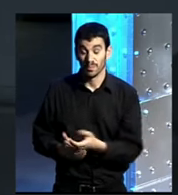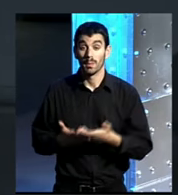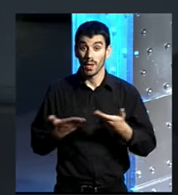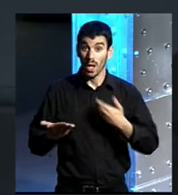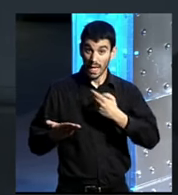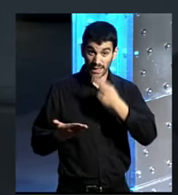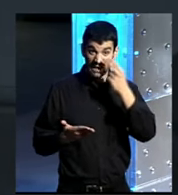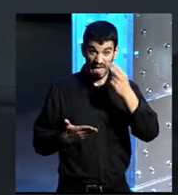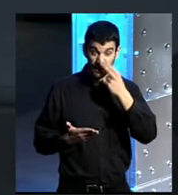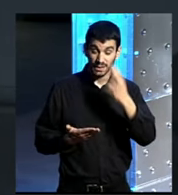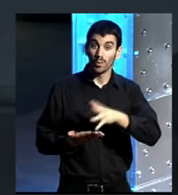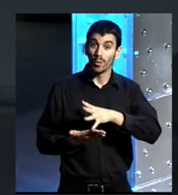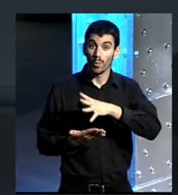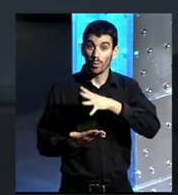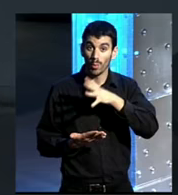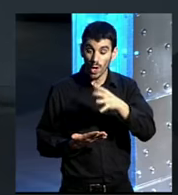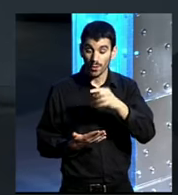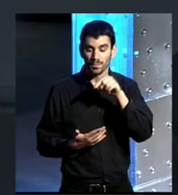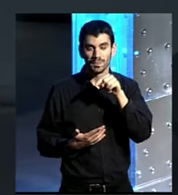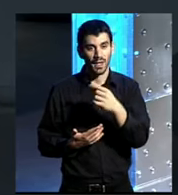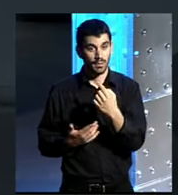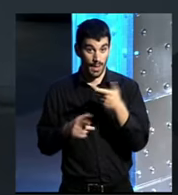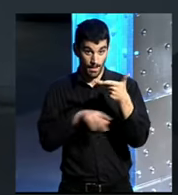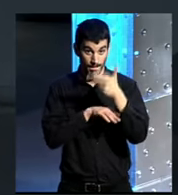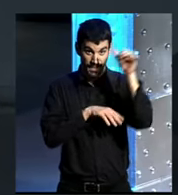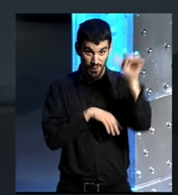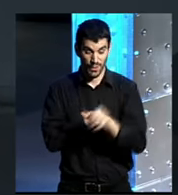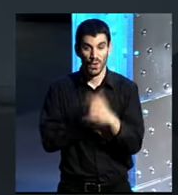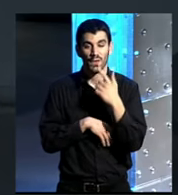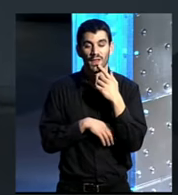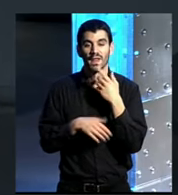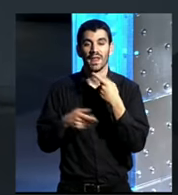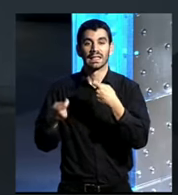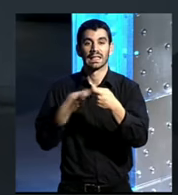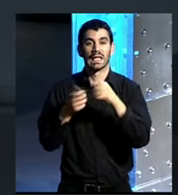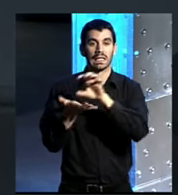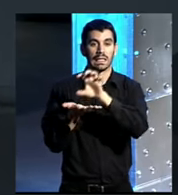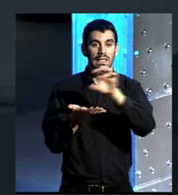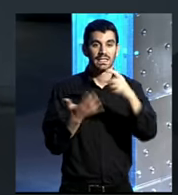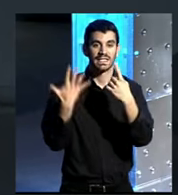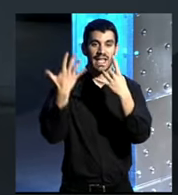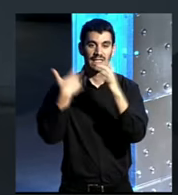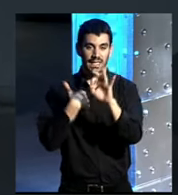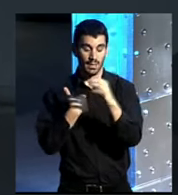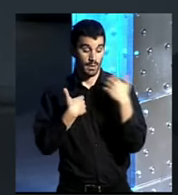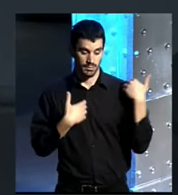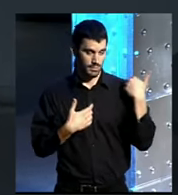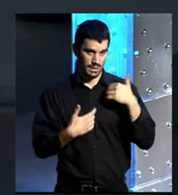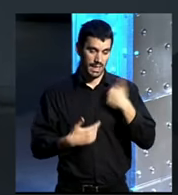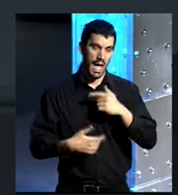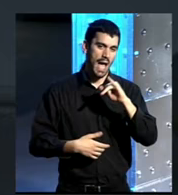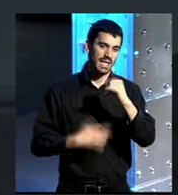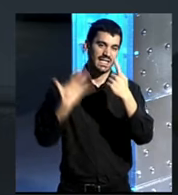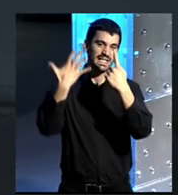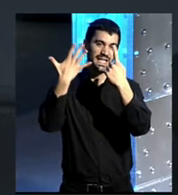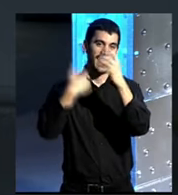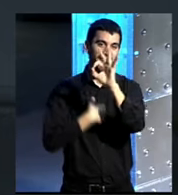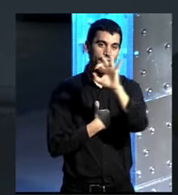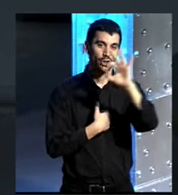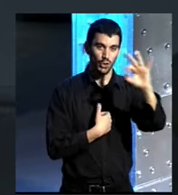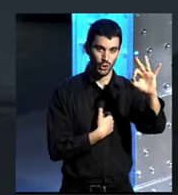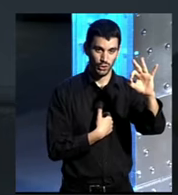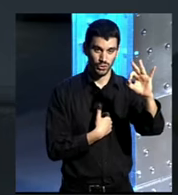una vez tengan, ahora aquí decían que tenían 60 en fase piloto, pero ahora ya llevan como 600 y han hecho